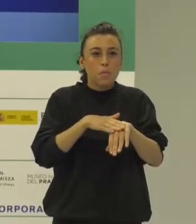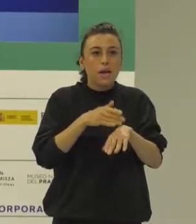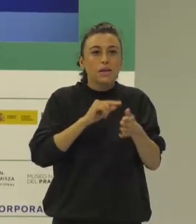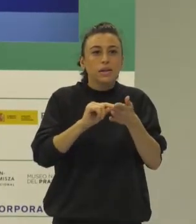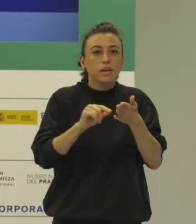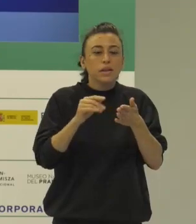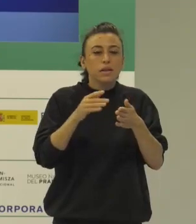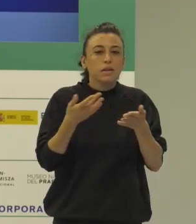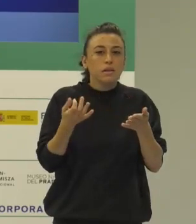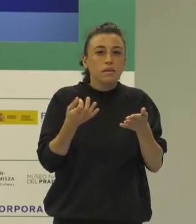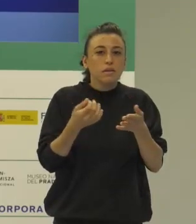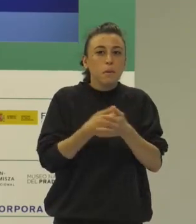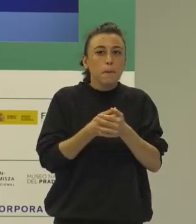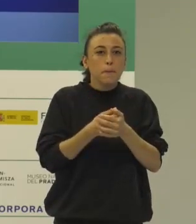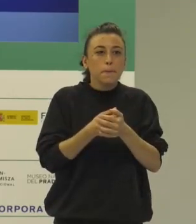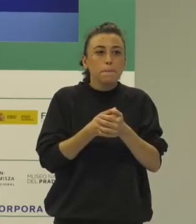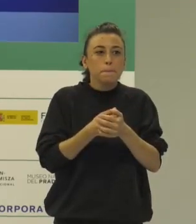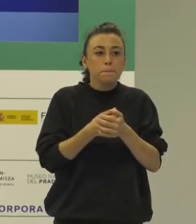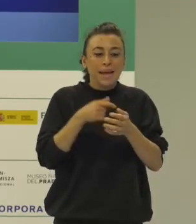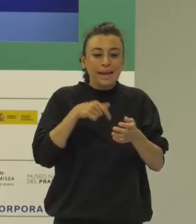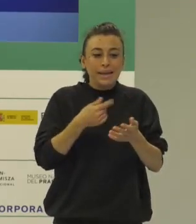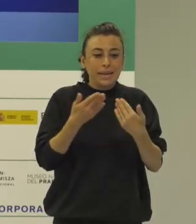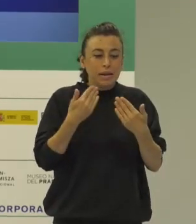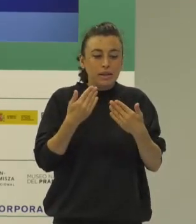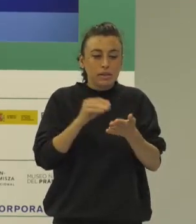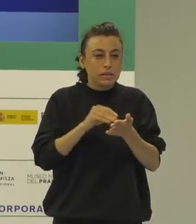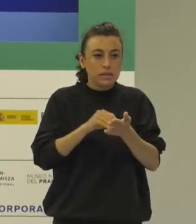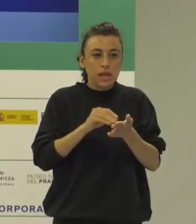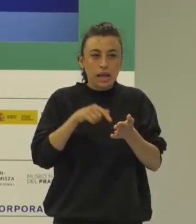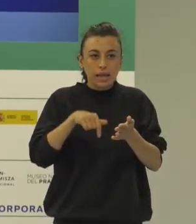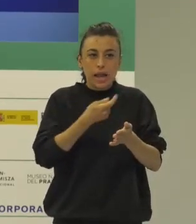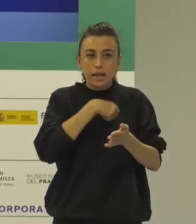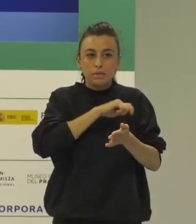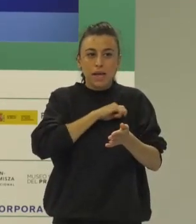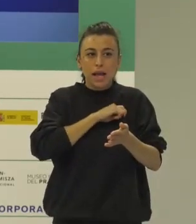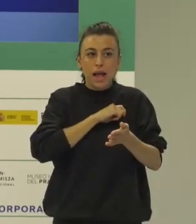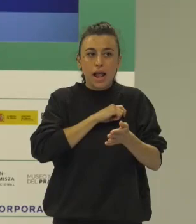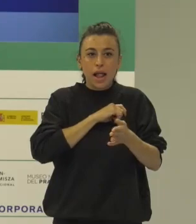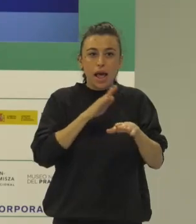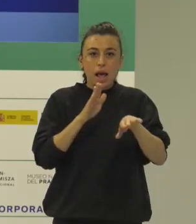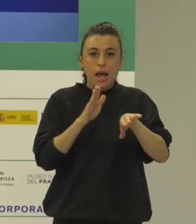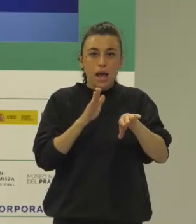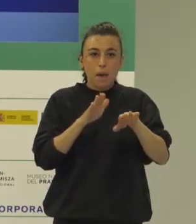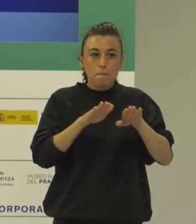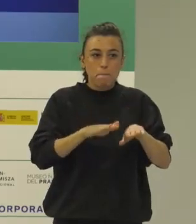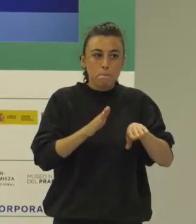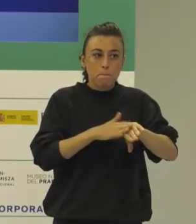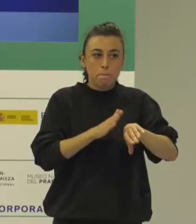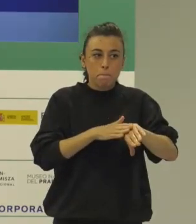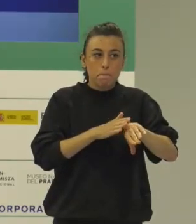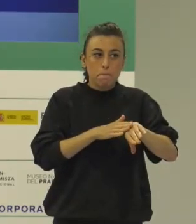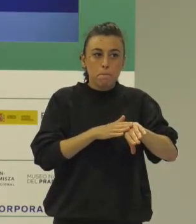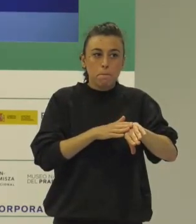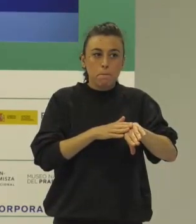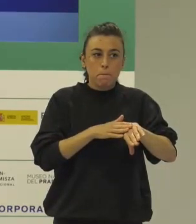otras veces y sabes que en España, sobre todo en cierta parte de la izquierda más pleistocénica, siguen viendo